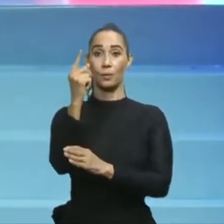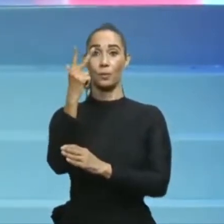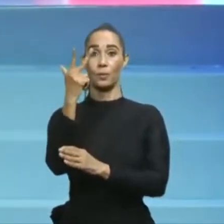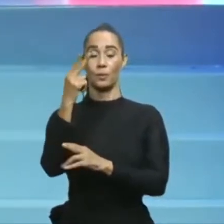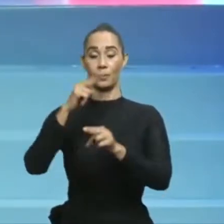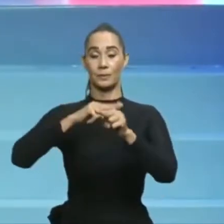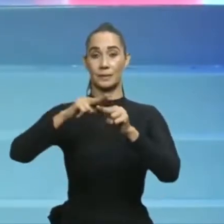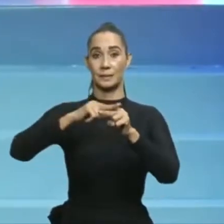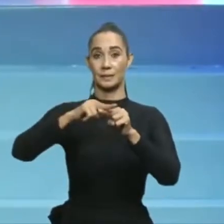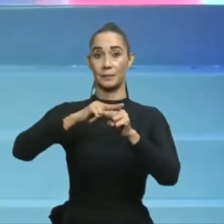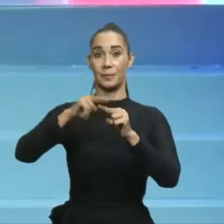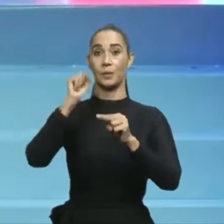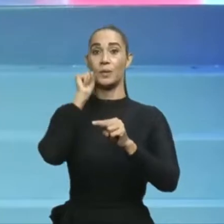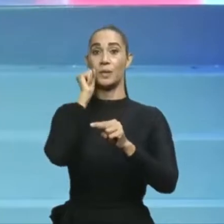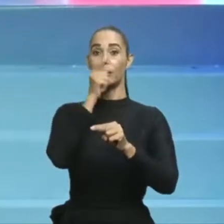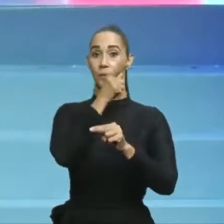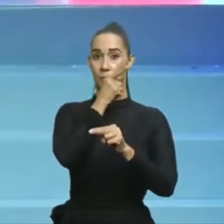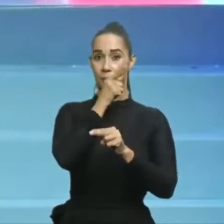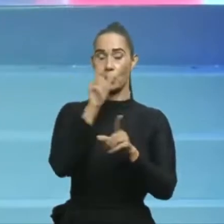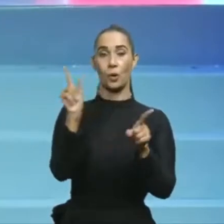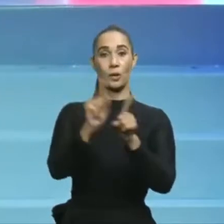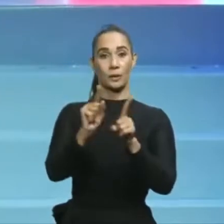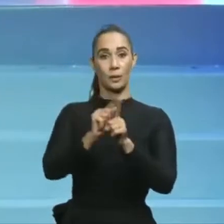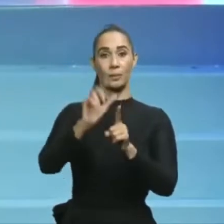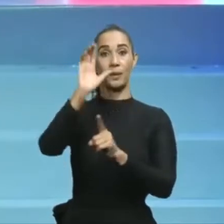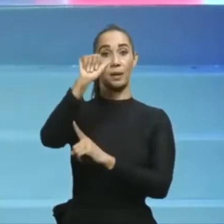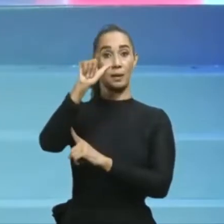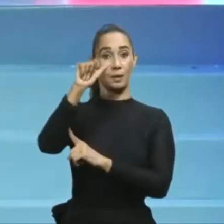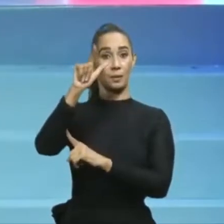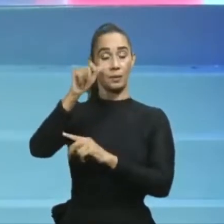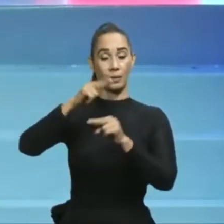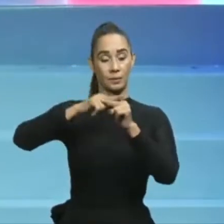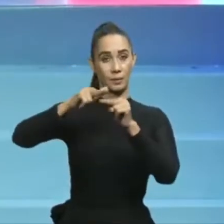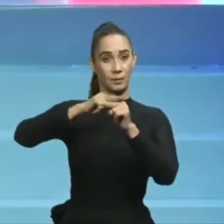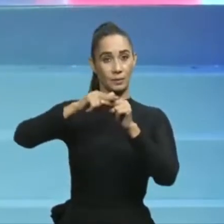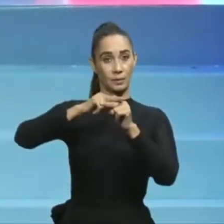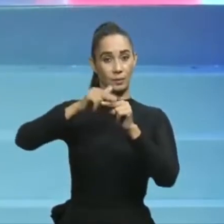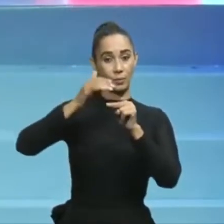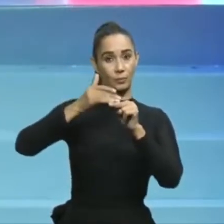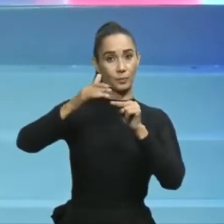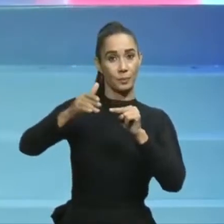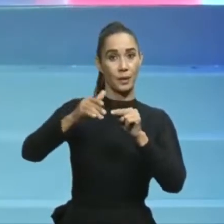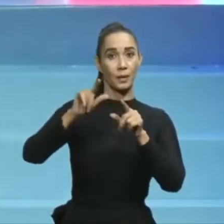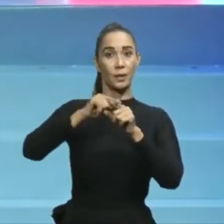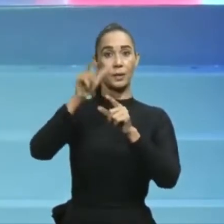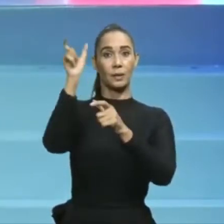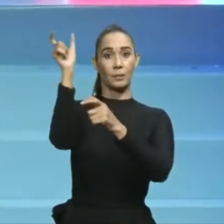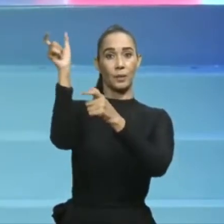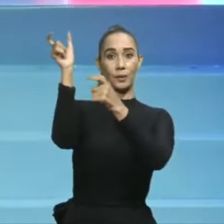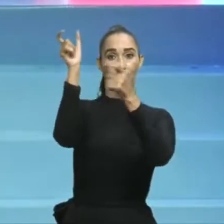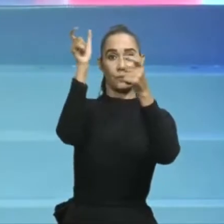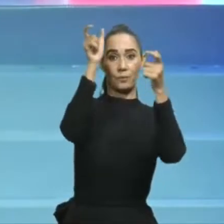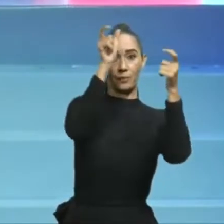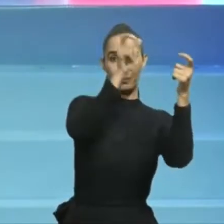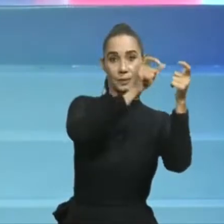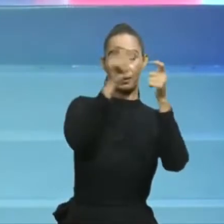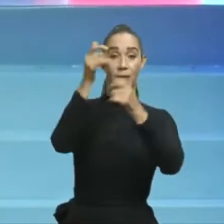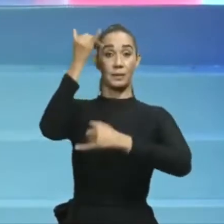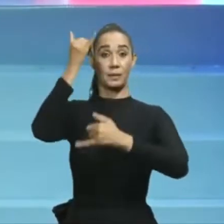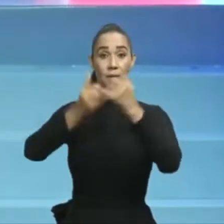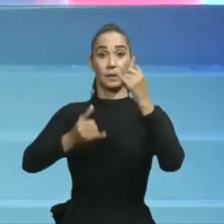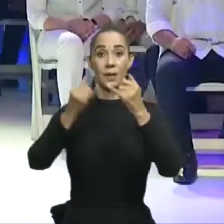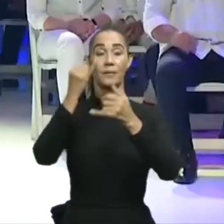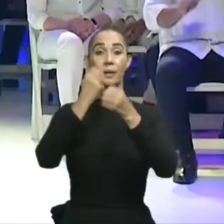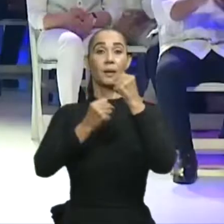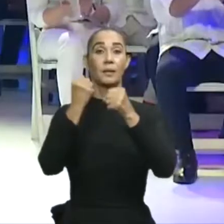domingo y en los alcarrizos la extensión del metro y el teleférico el teleférico de los alcarrizos estará listo para finales de este